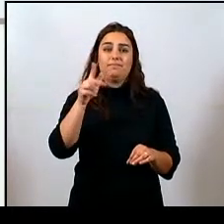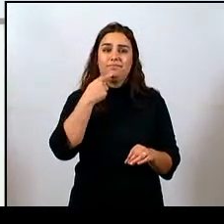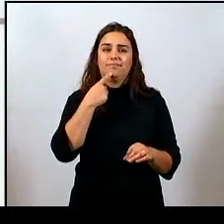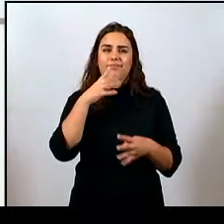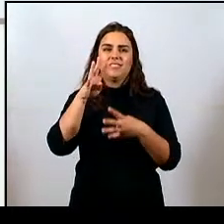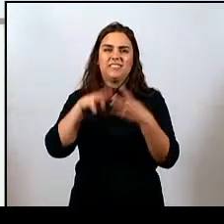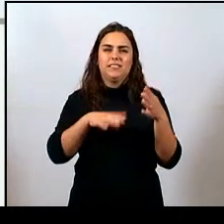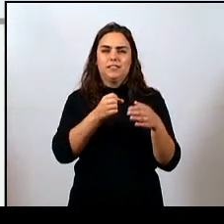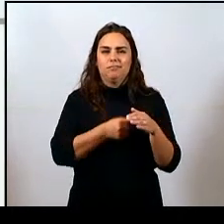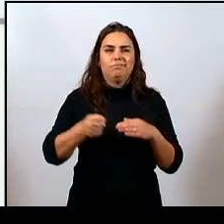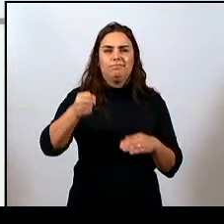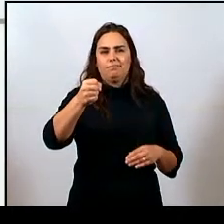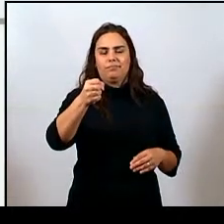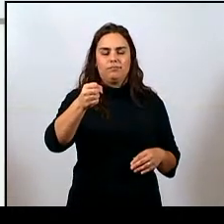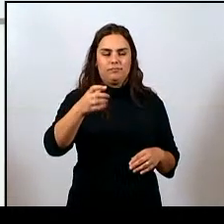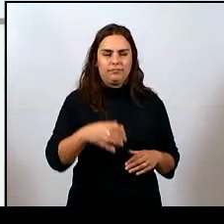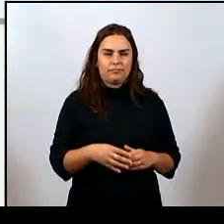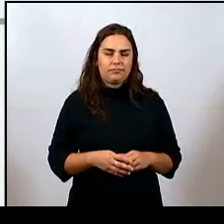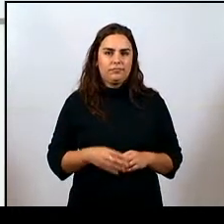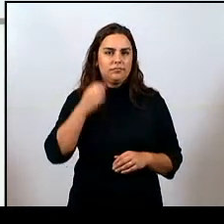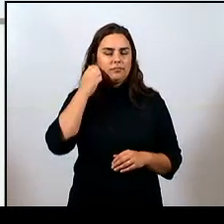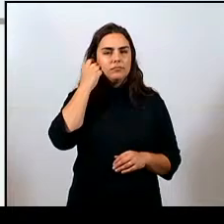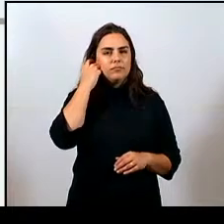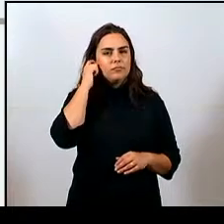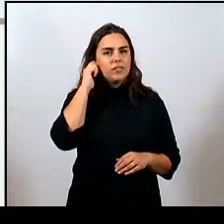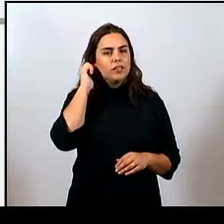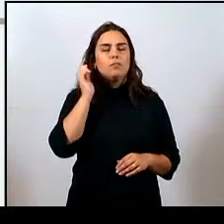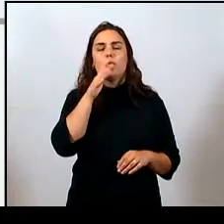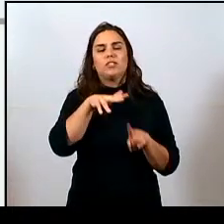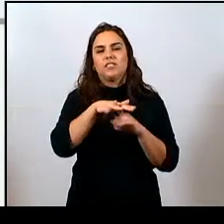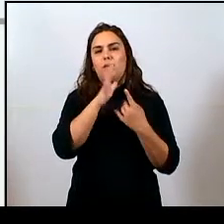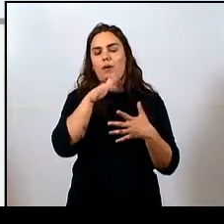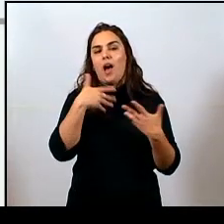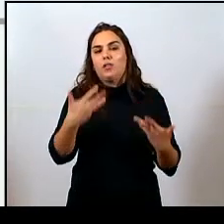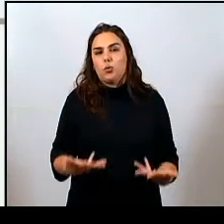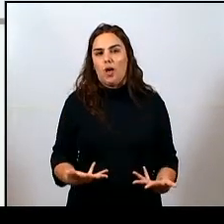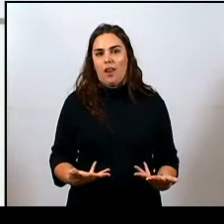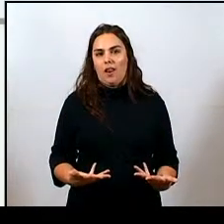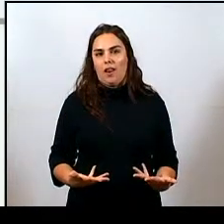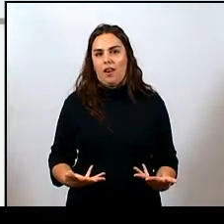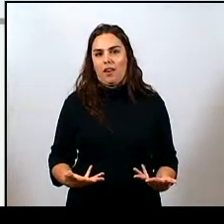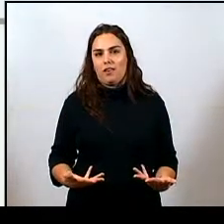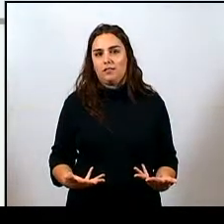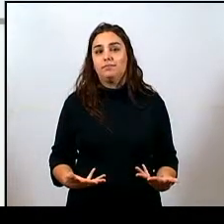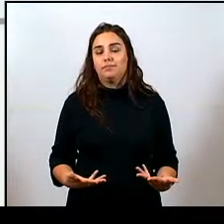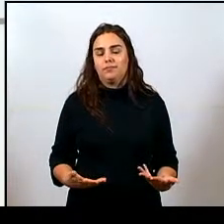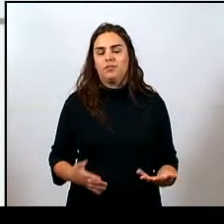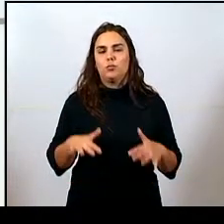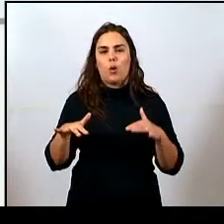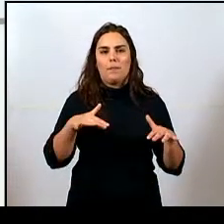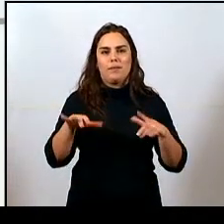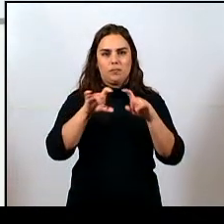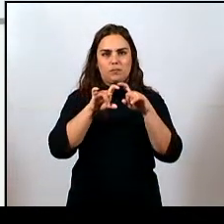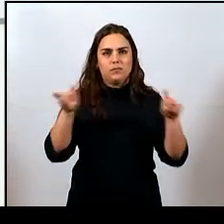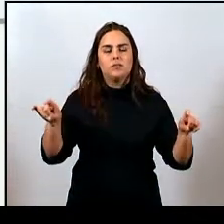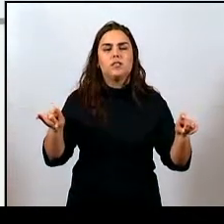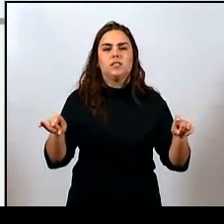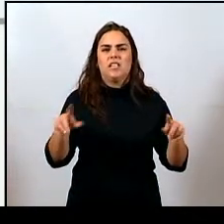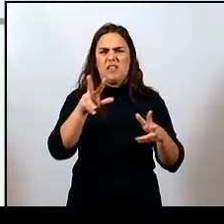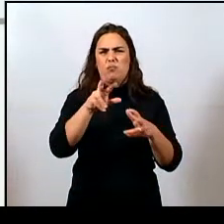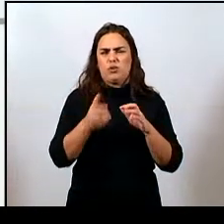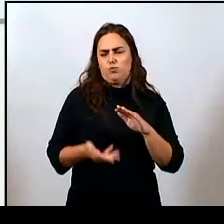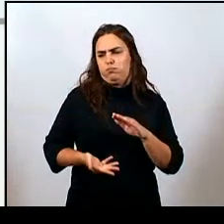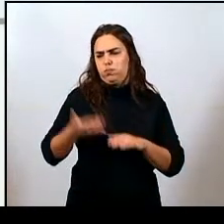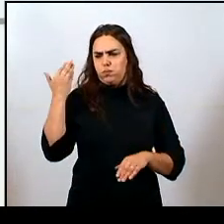en la situación que se encuentra en estos momentos de hundimiento empresarial, subidas masivas de